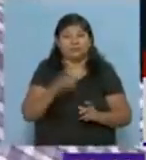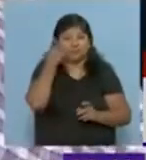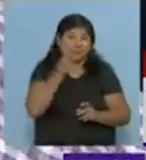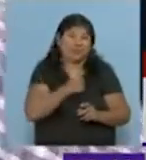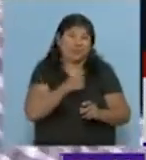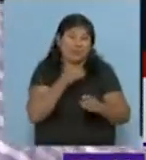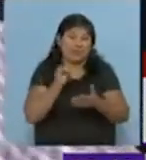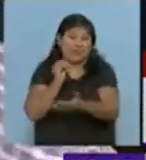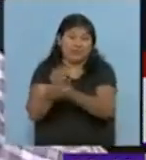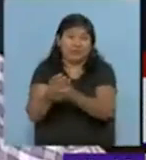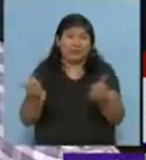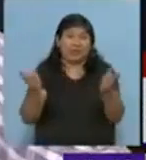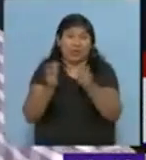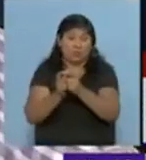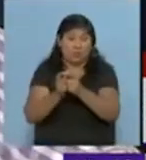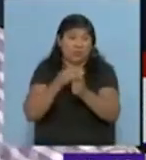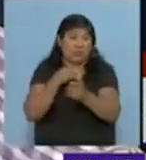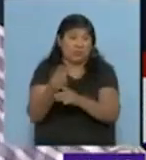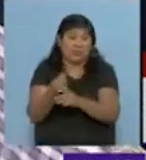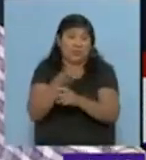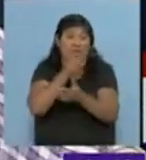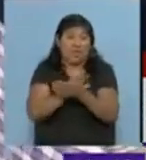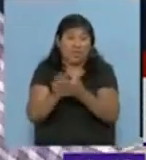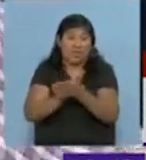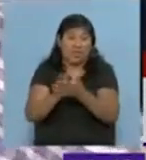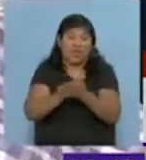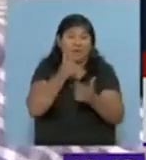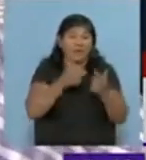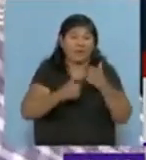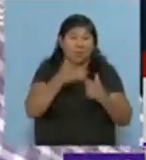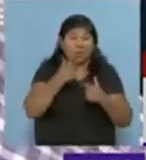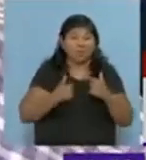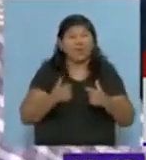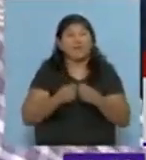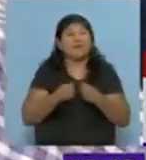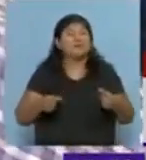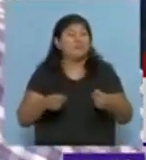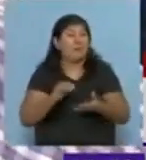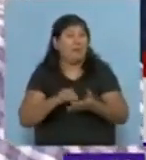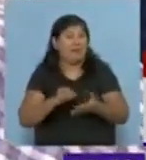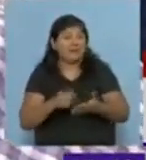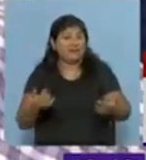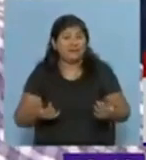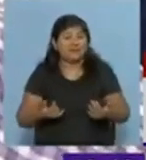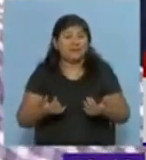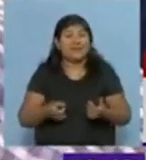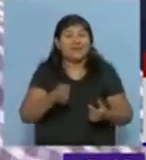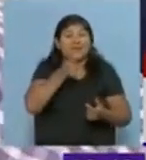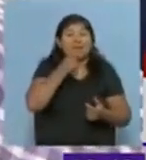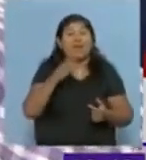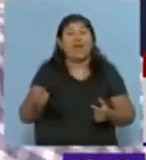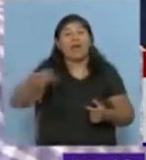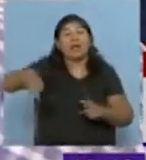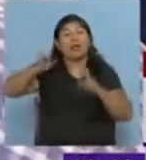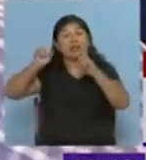reunión. Bueno, no sé qué otro tema quieren que se les informe. Tema sí. Números puntualmente, los docentes habían pedido un 20% de